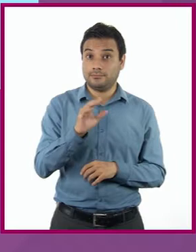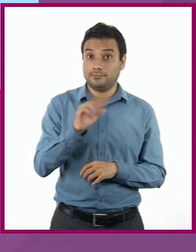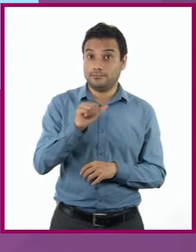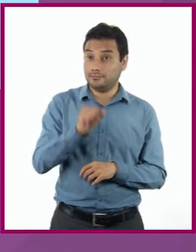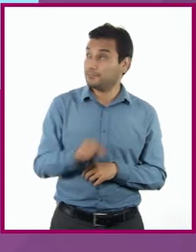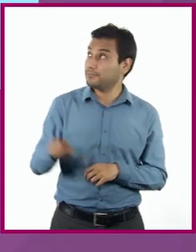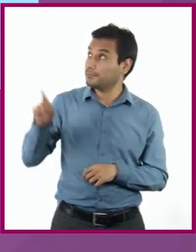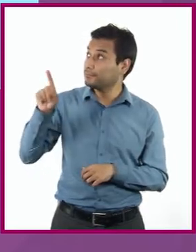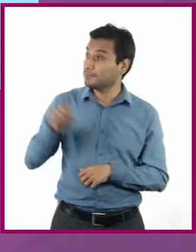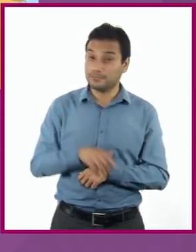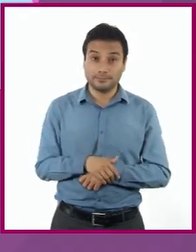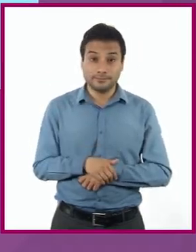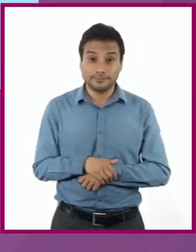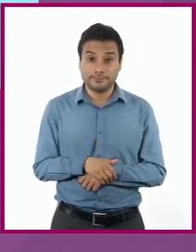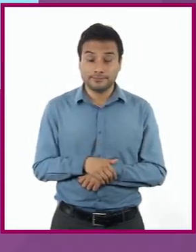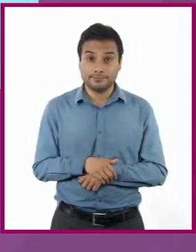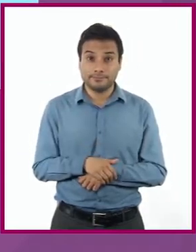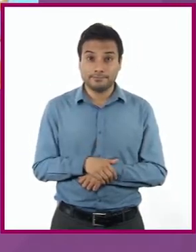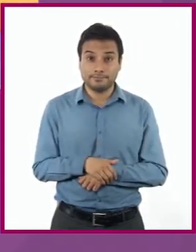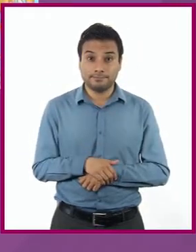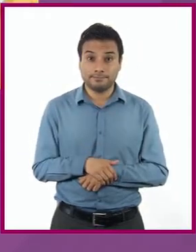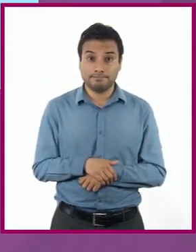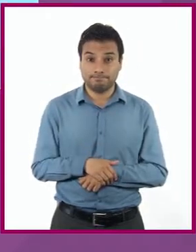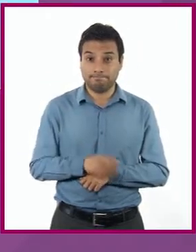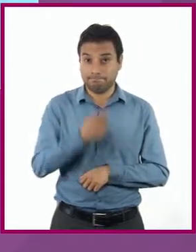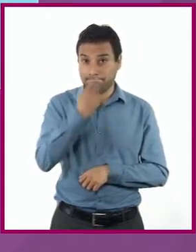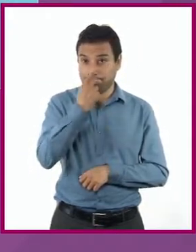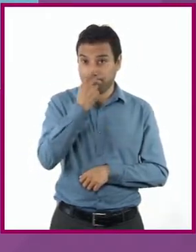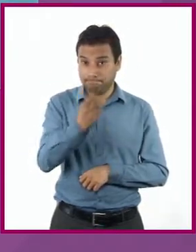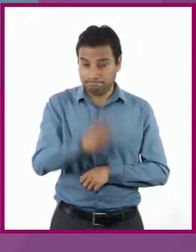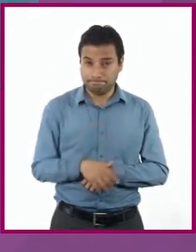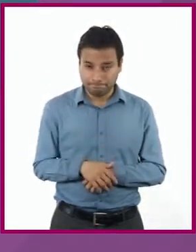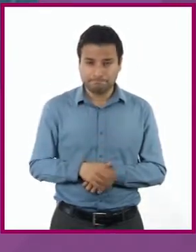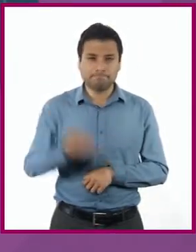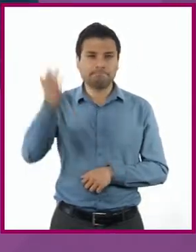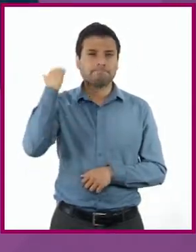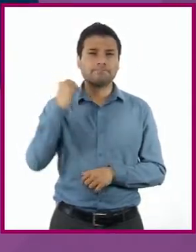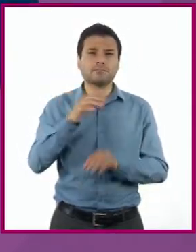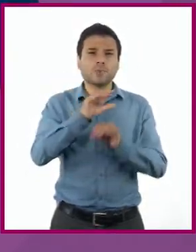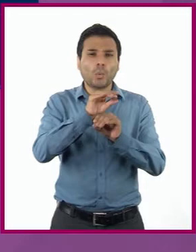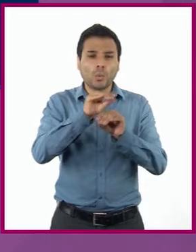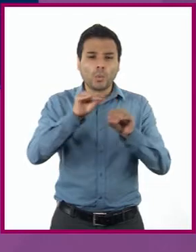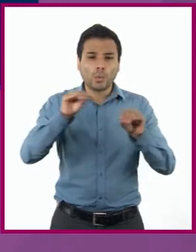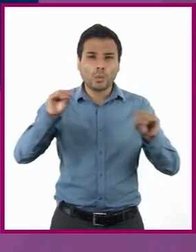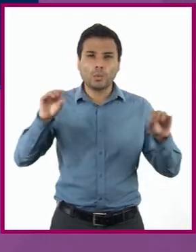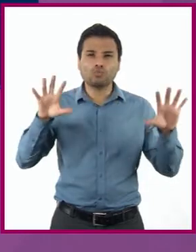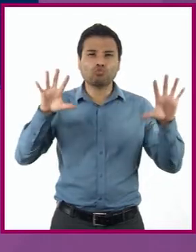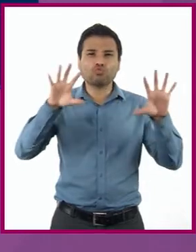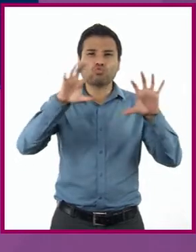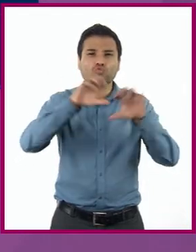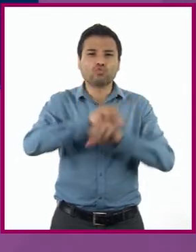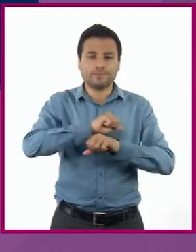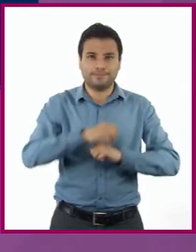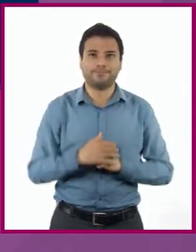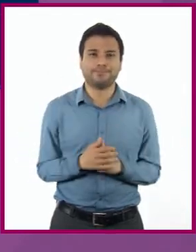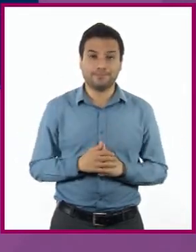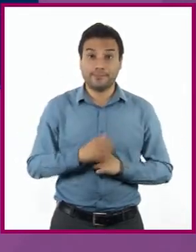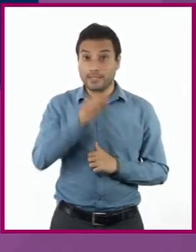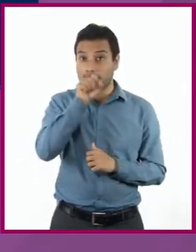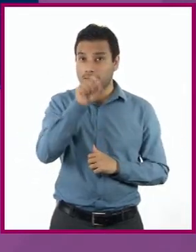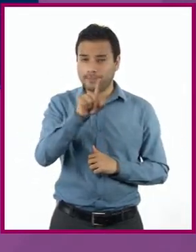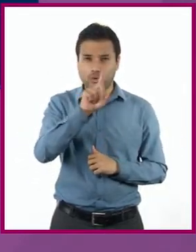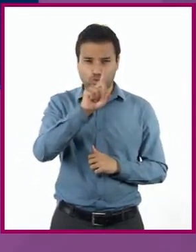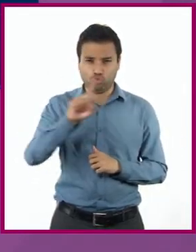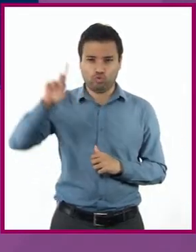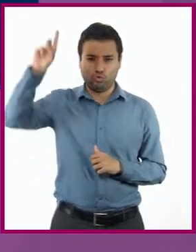del universo hubo una época en la que predominaba el silencio y la oscuridad. Asimismo que el dios de la